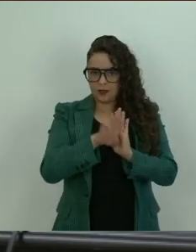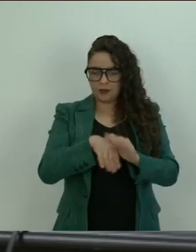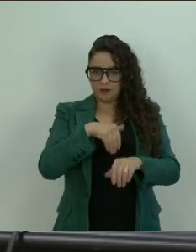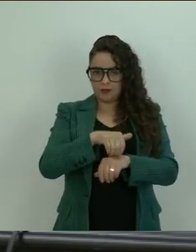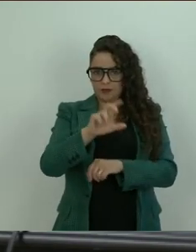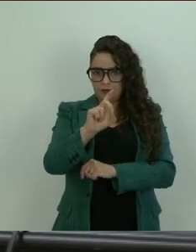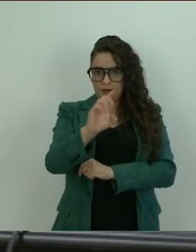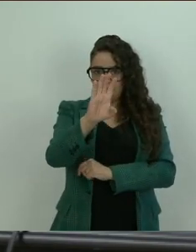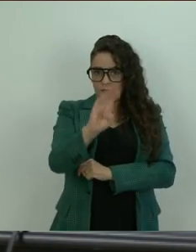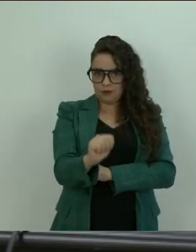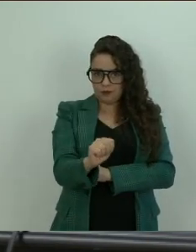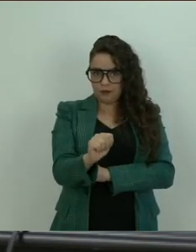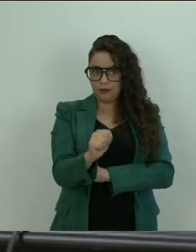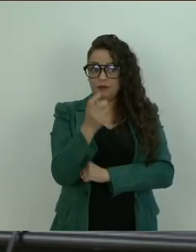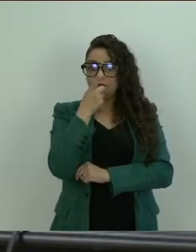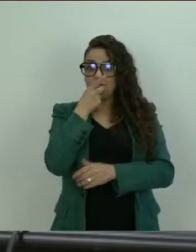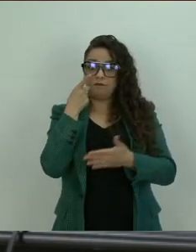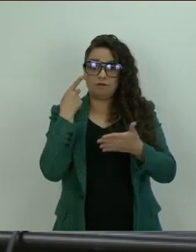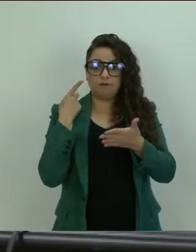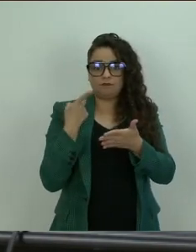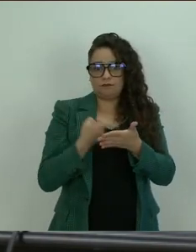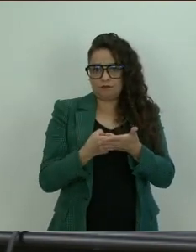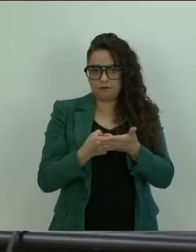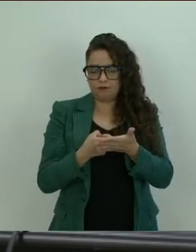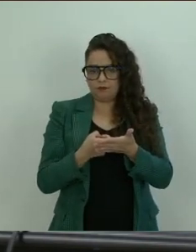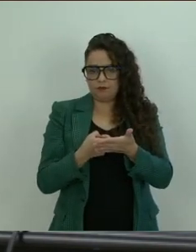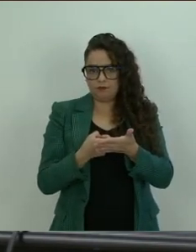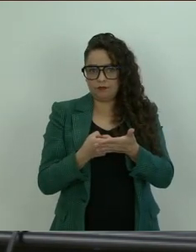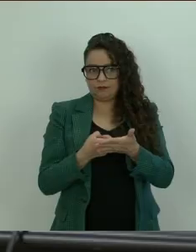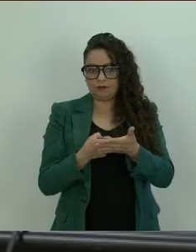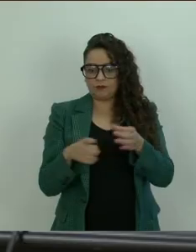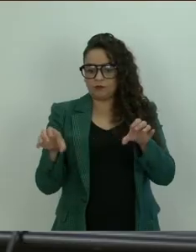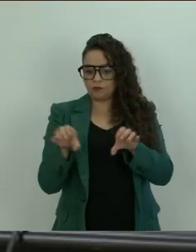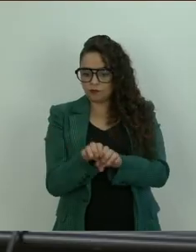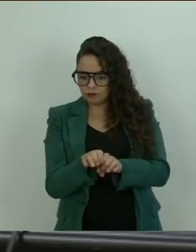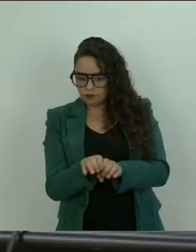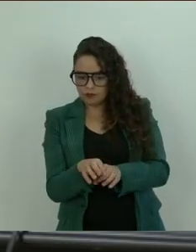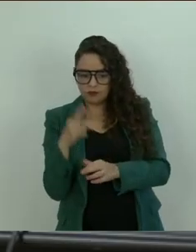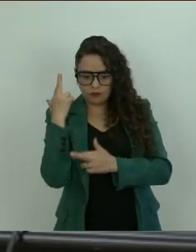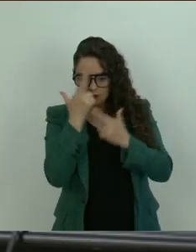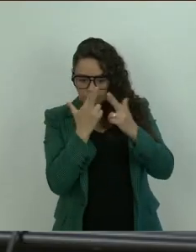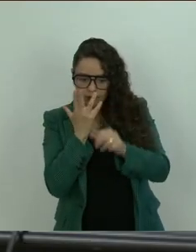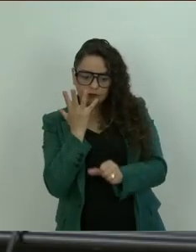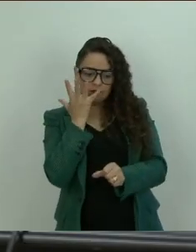39 refiere que para prevenir y abordar la discriminación contra las